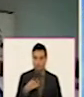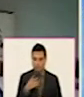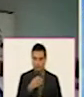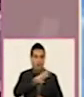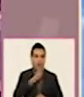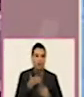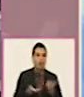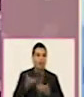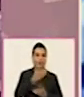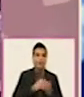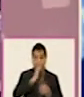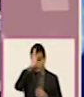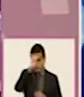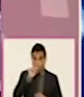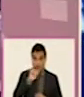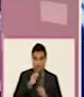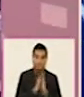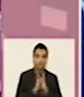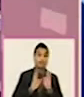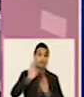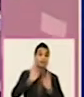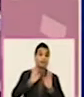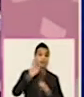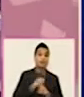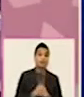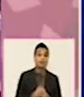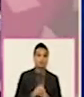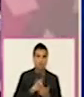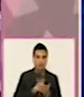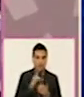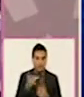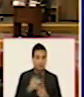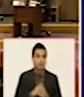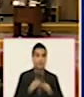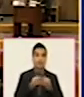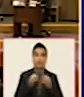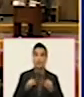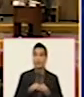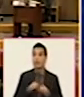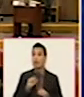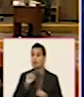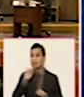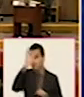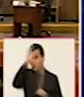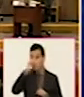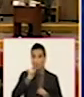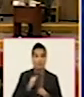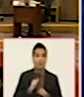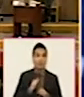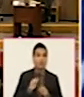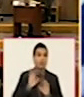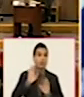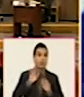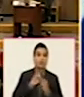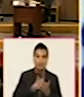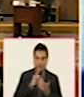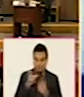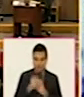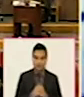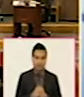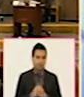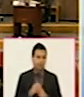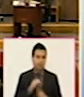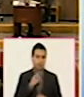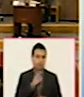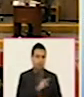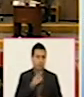en particular a partir de este acuerdo aprobado por la Cámara de Diputados. Pero lo que sería deseable es que conociéramos con claridad